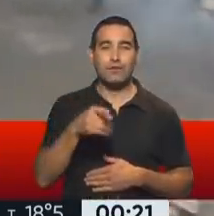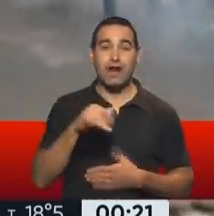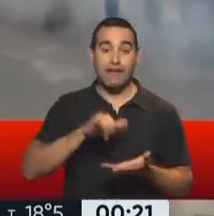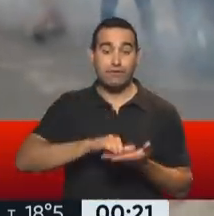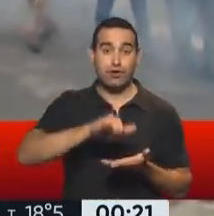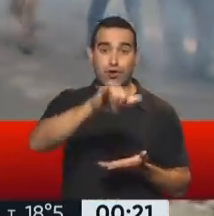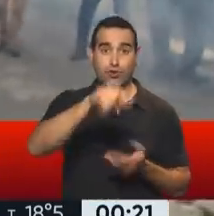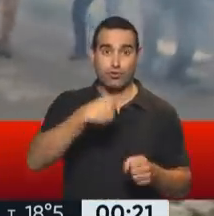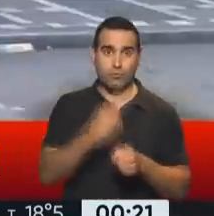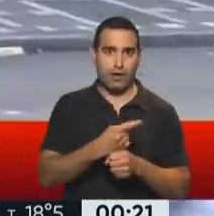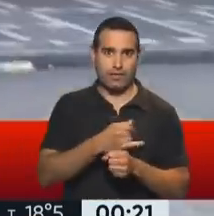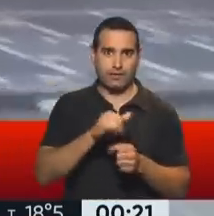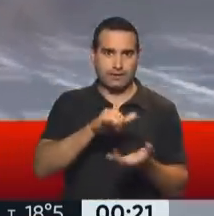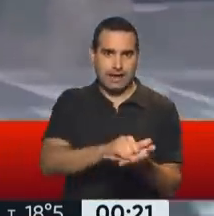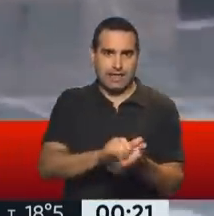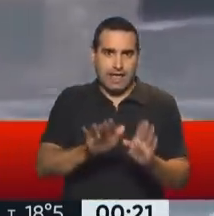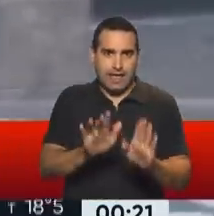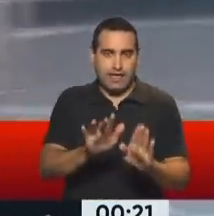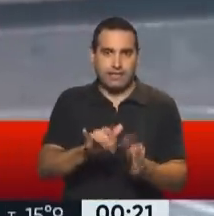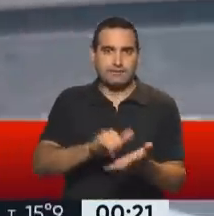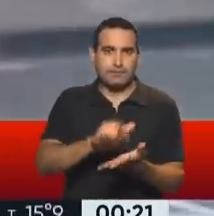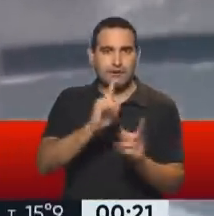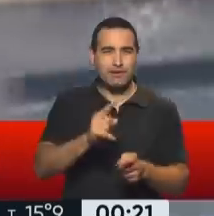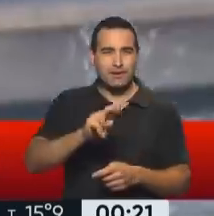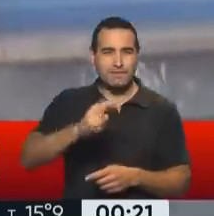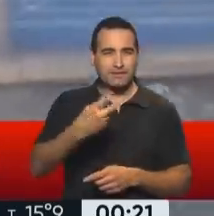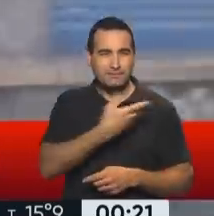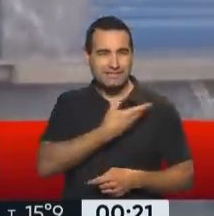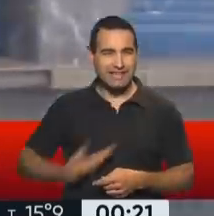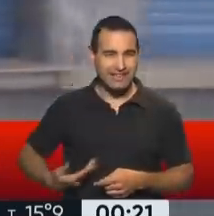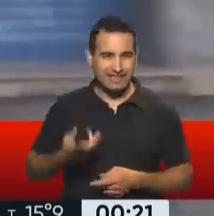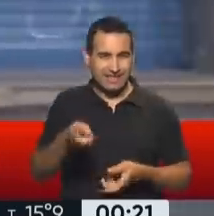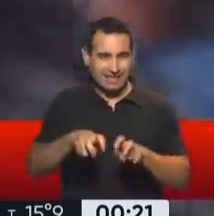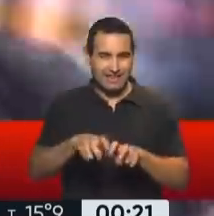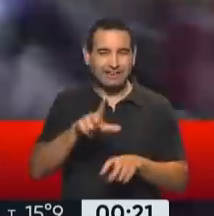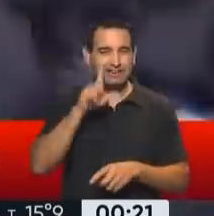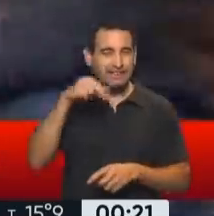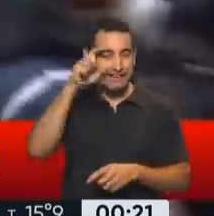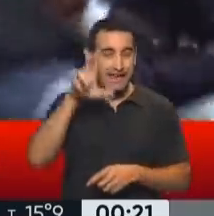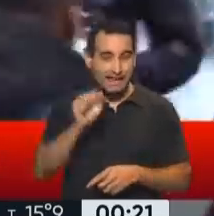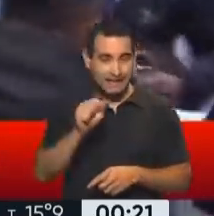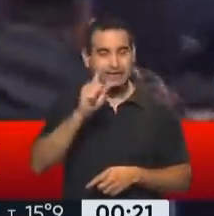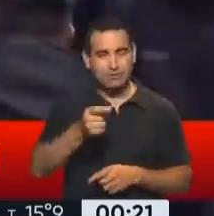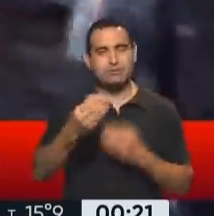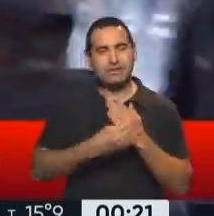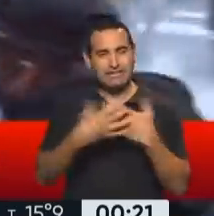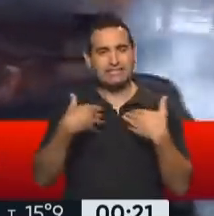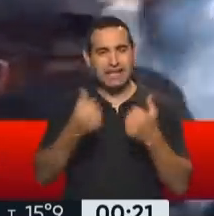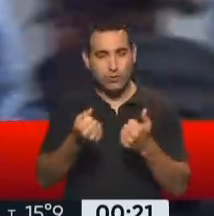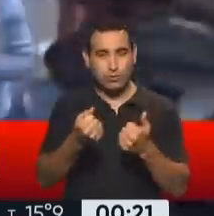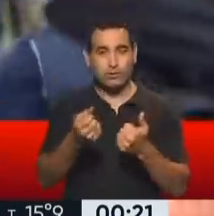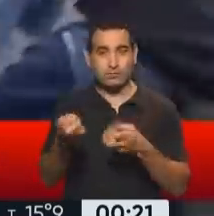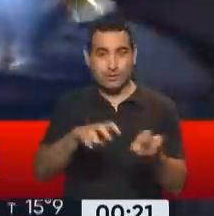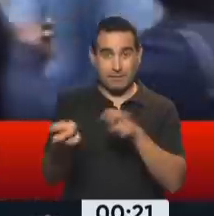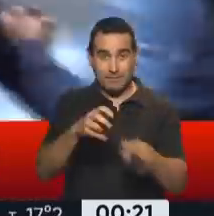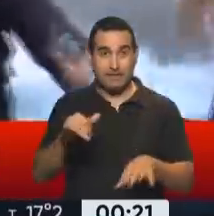que llevaba al expresidente y también al vicepresidente García Linera, así como a su ministra de Salud rumbo a